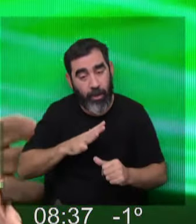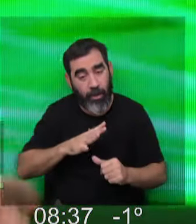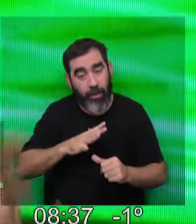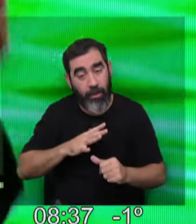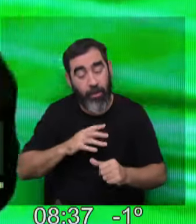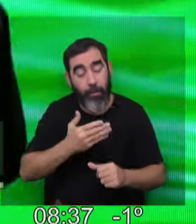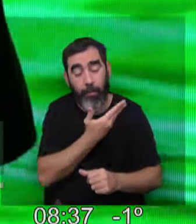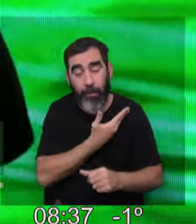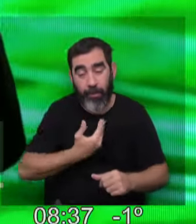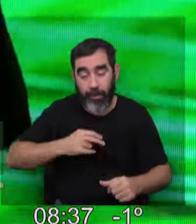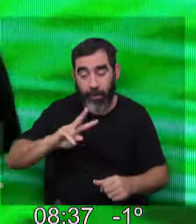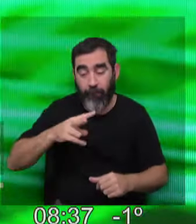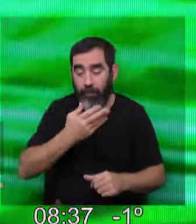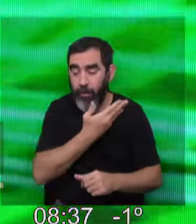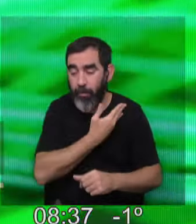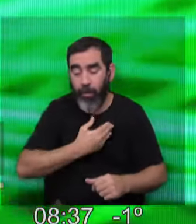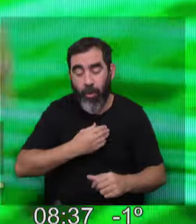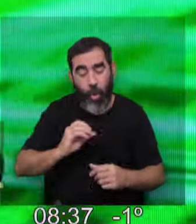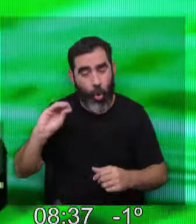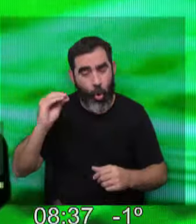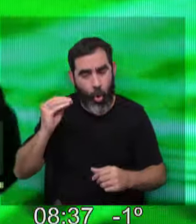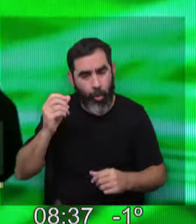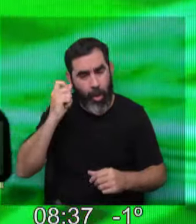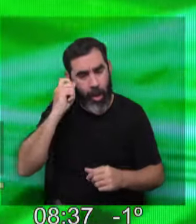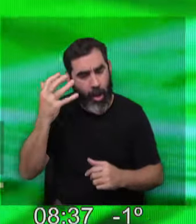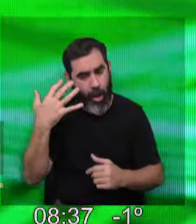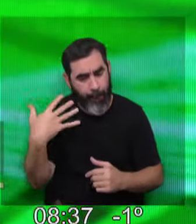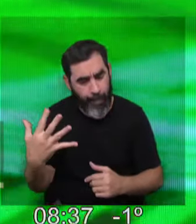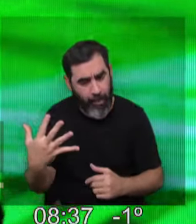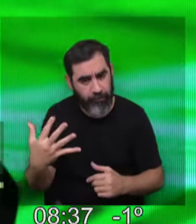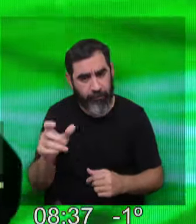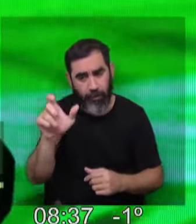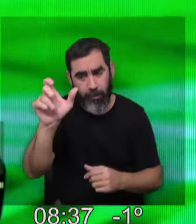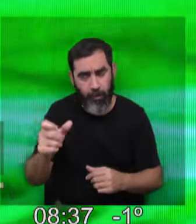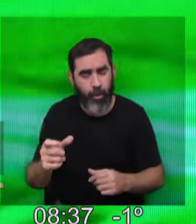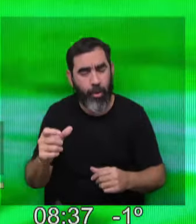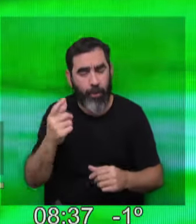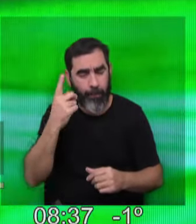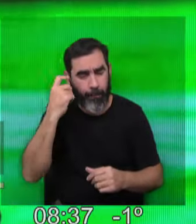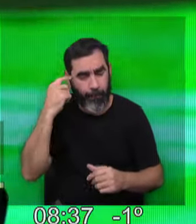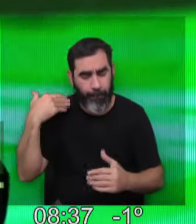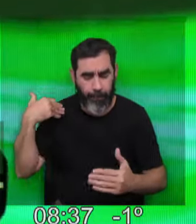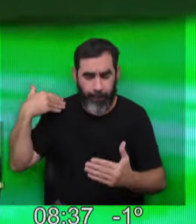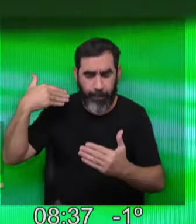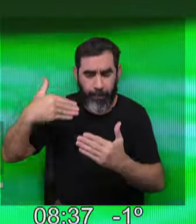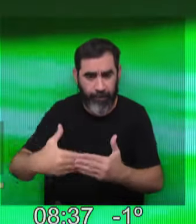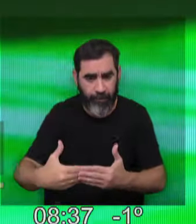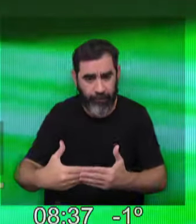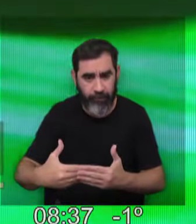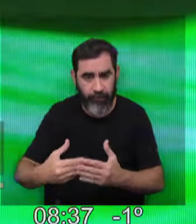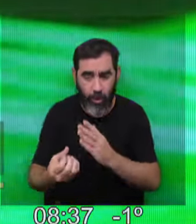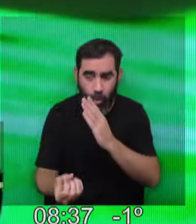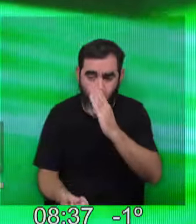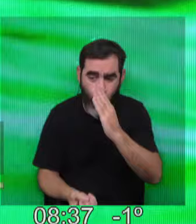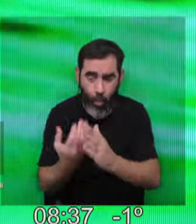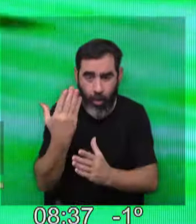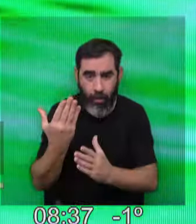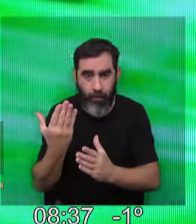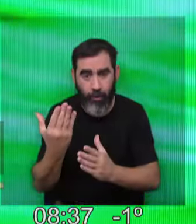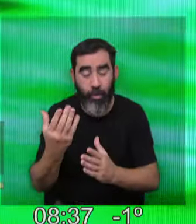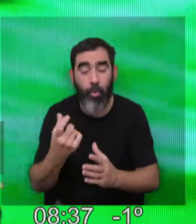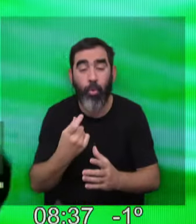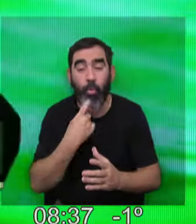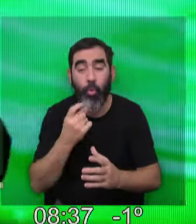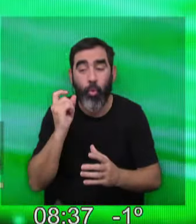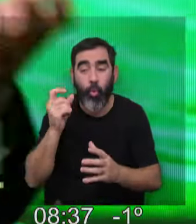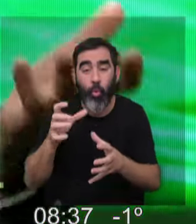fórmula joven, una fórmula capaz, de gente muy probada por los años, renovadora, con un partido